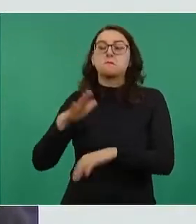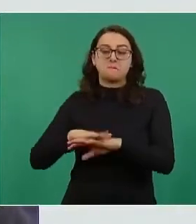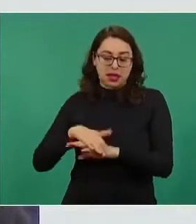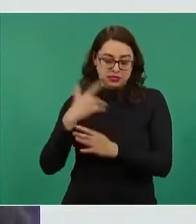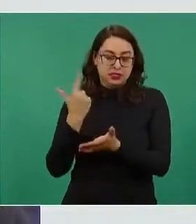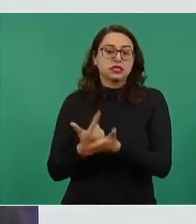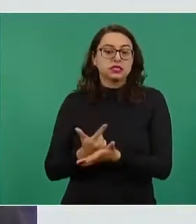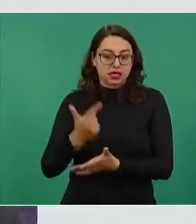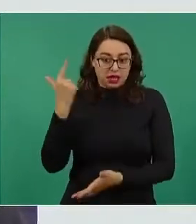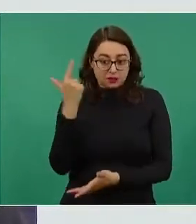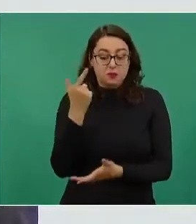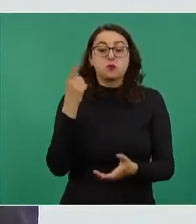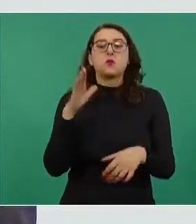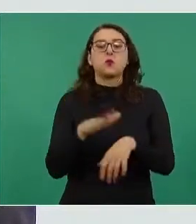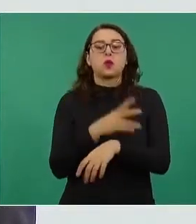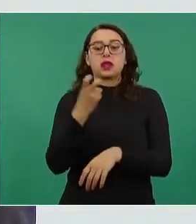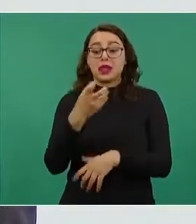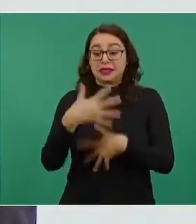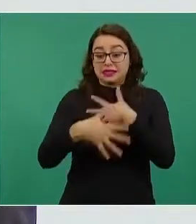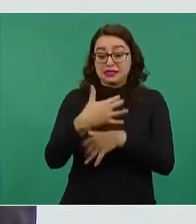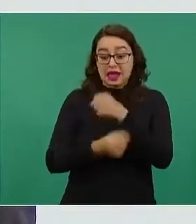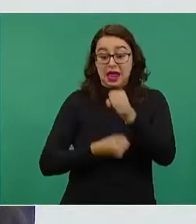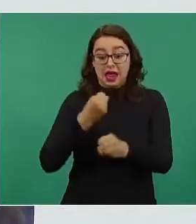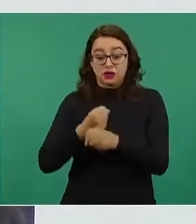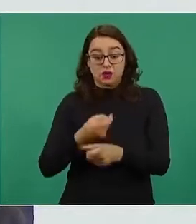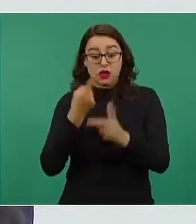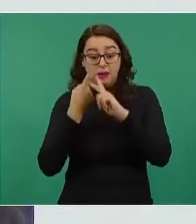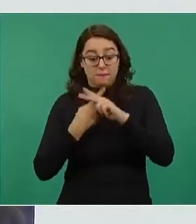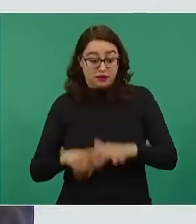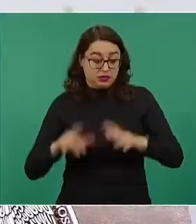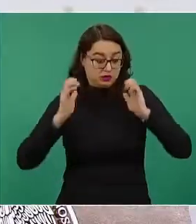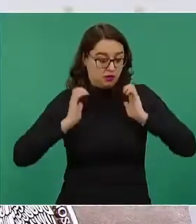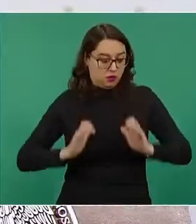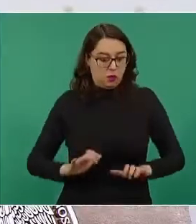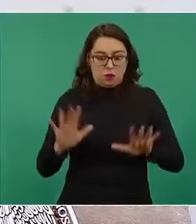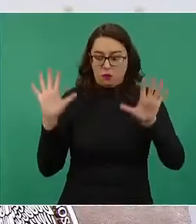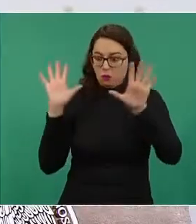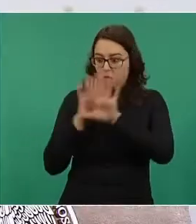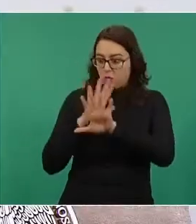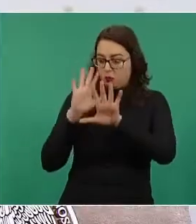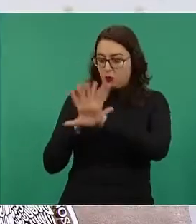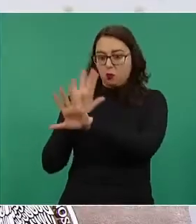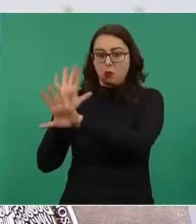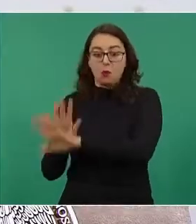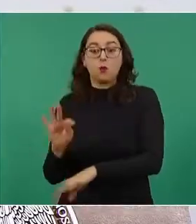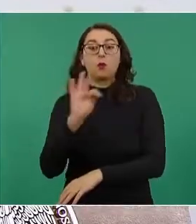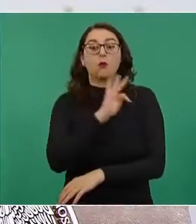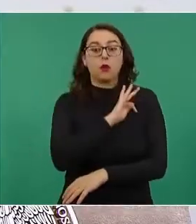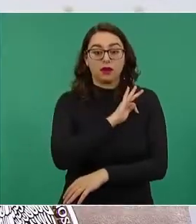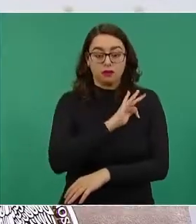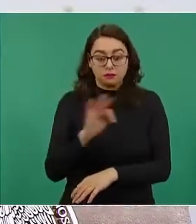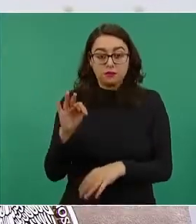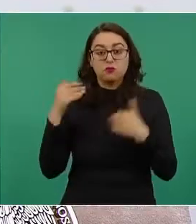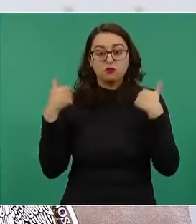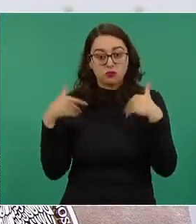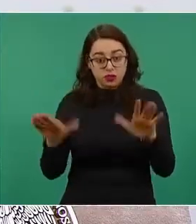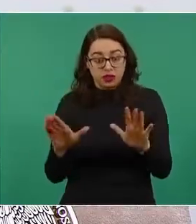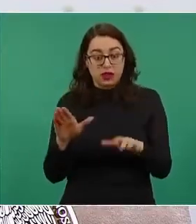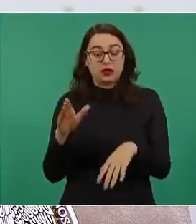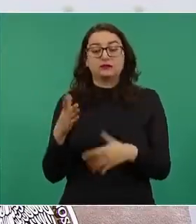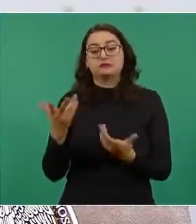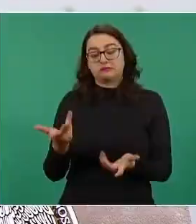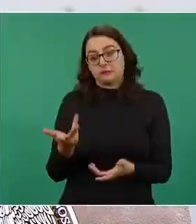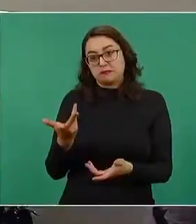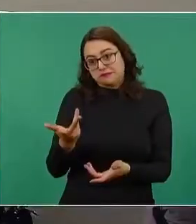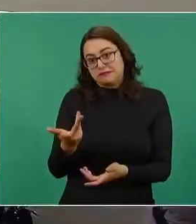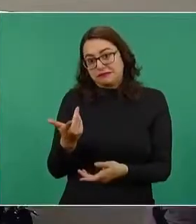inmune de las personas a partir de esa edad y hace que empiecen a ser más susceptibles. Cuando se llega a los 18 años